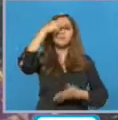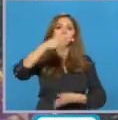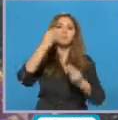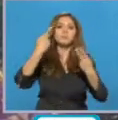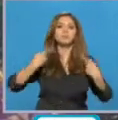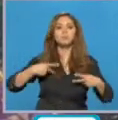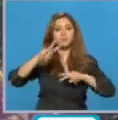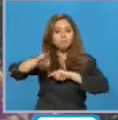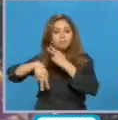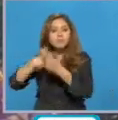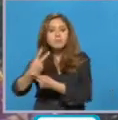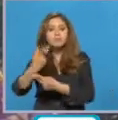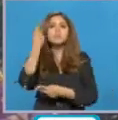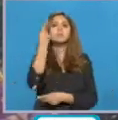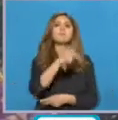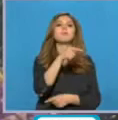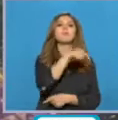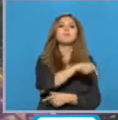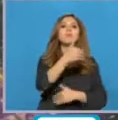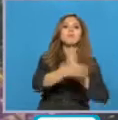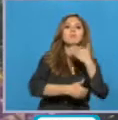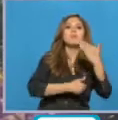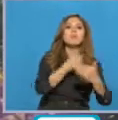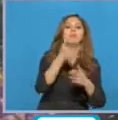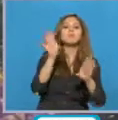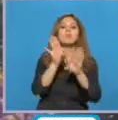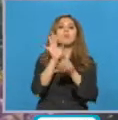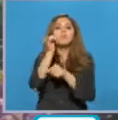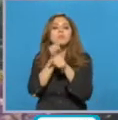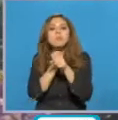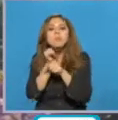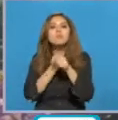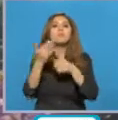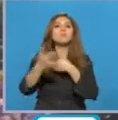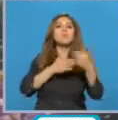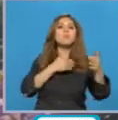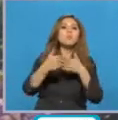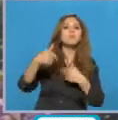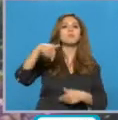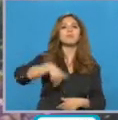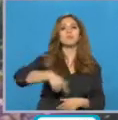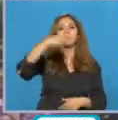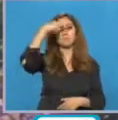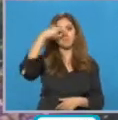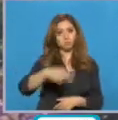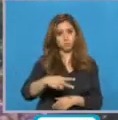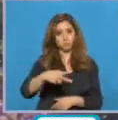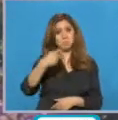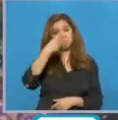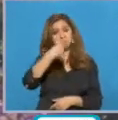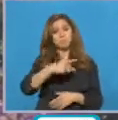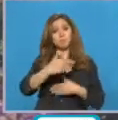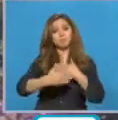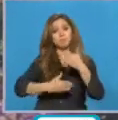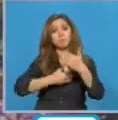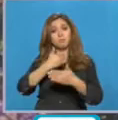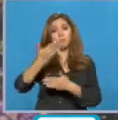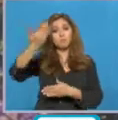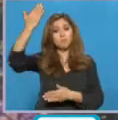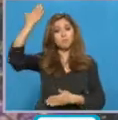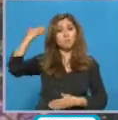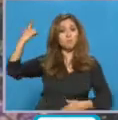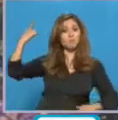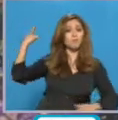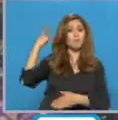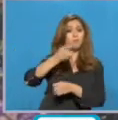momento representó avance, prosperidad, modernidad para México, y terminó siendo un lugar de maltrato,